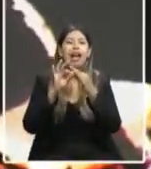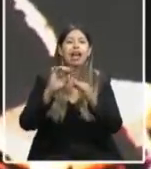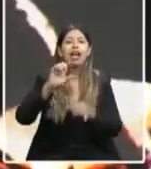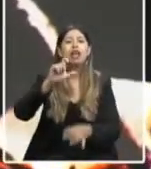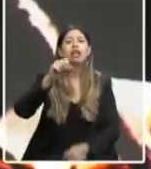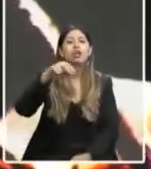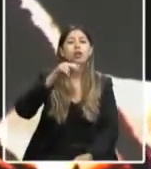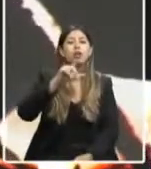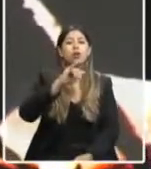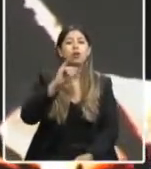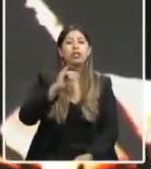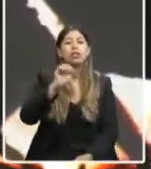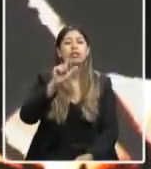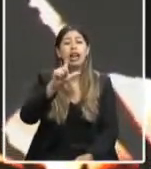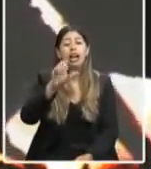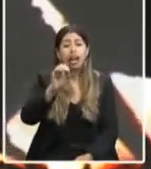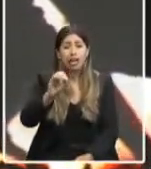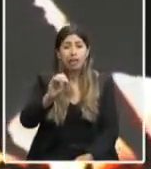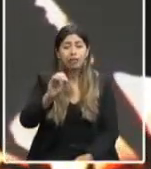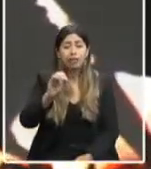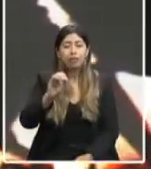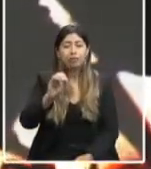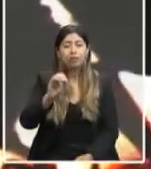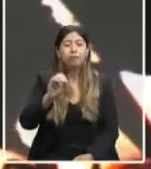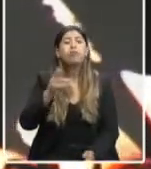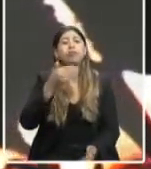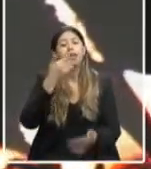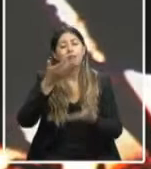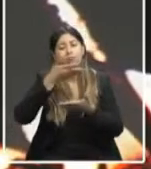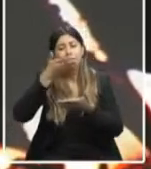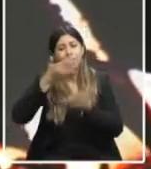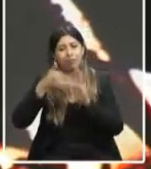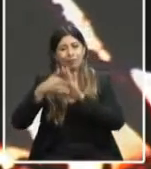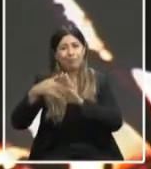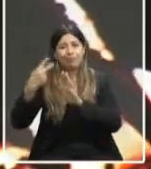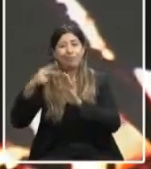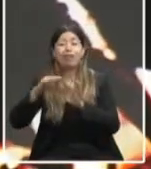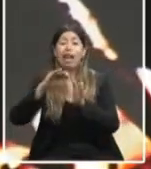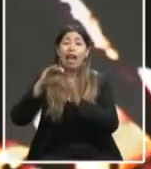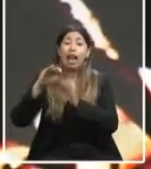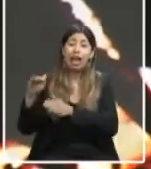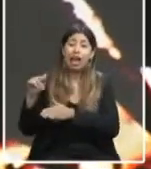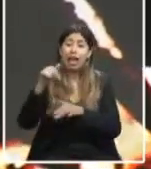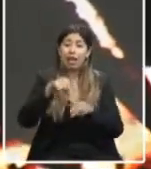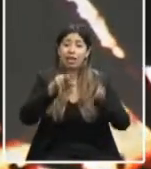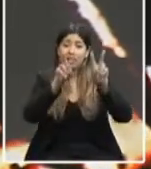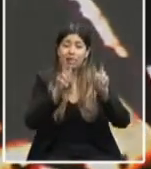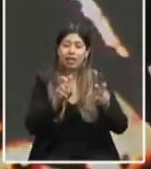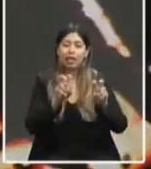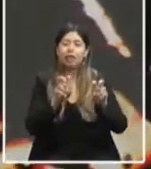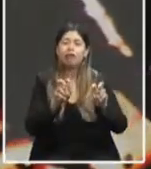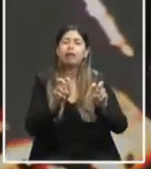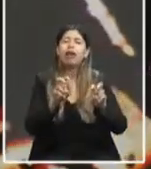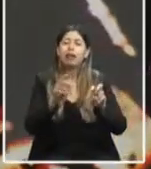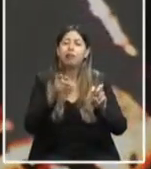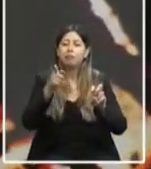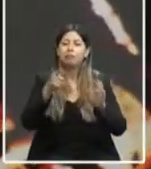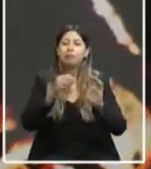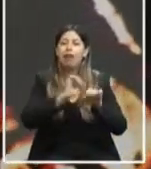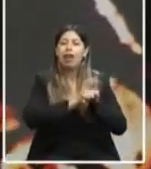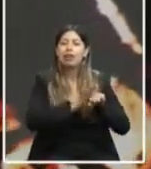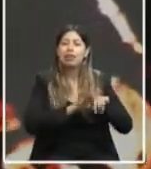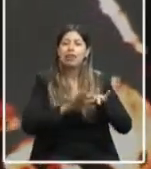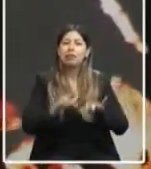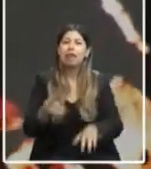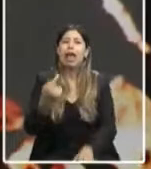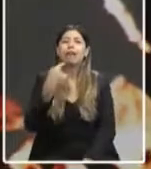comentaba, tras estas palabras, y seguimos con un tema que la pandemia también ha golpeado. Si bien